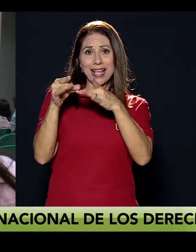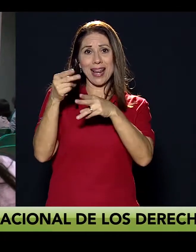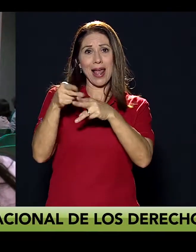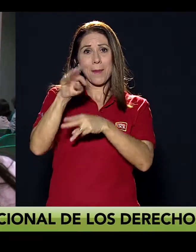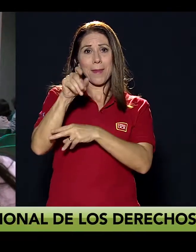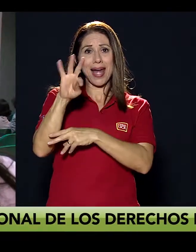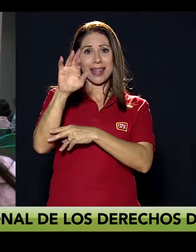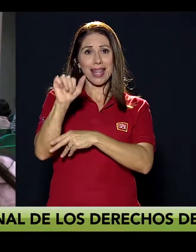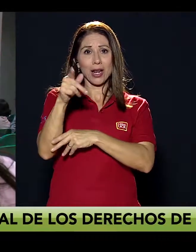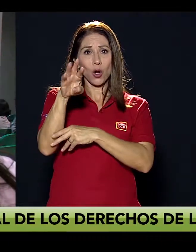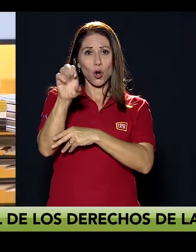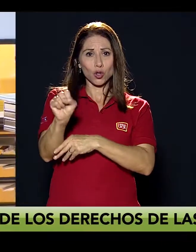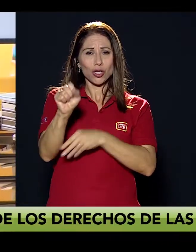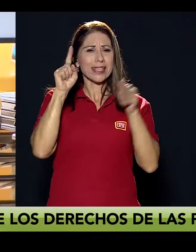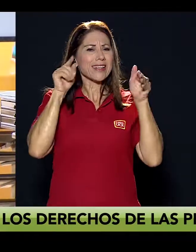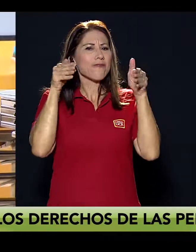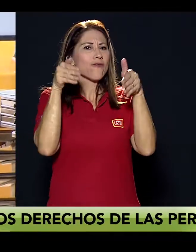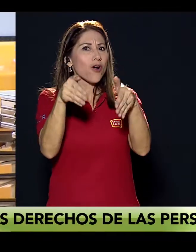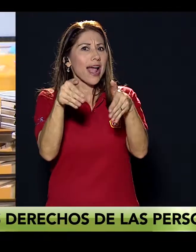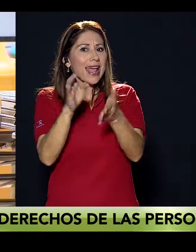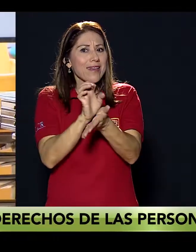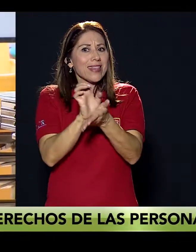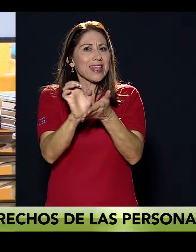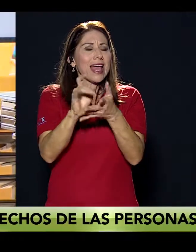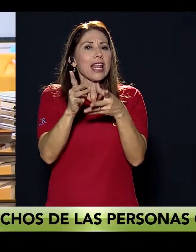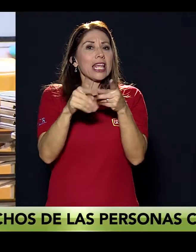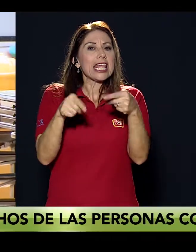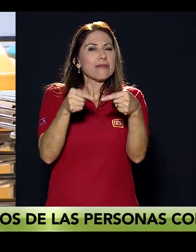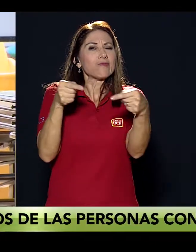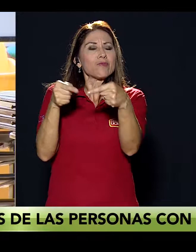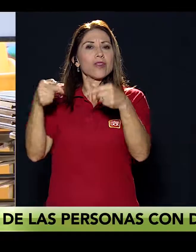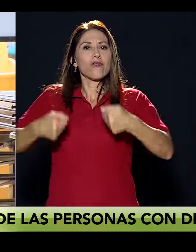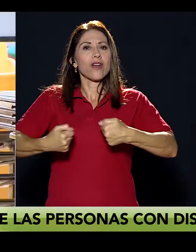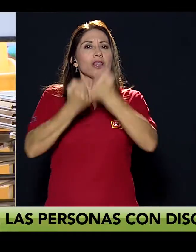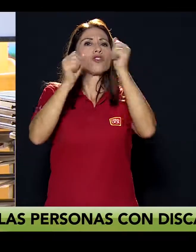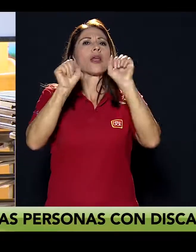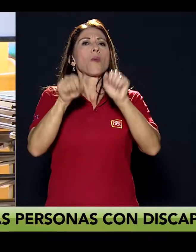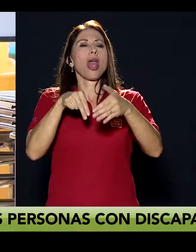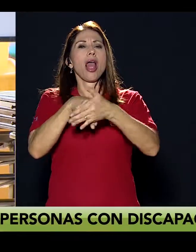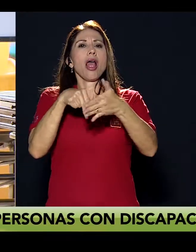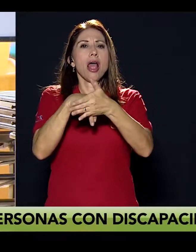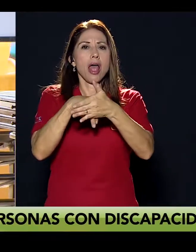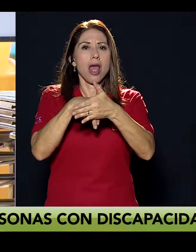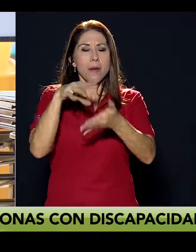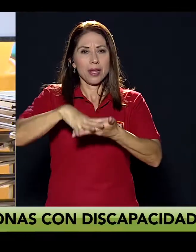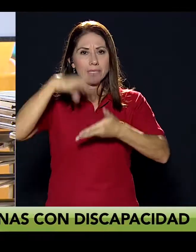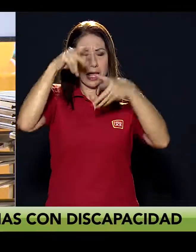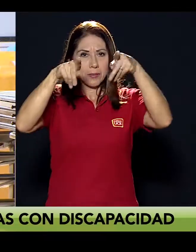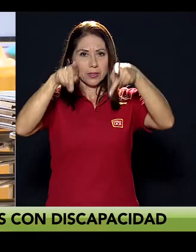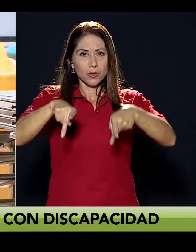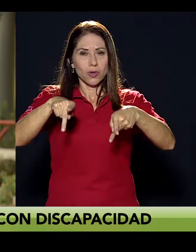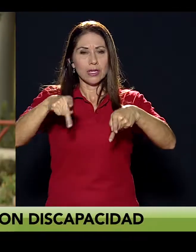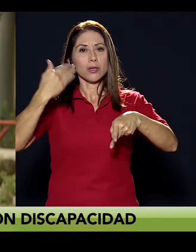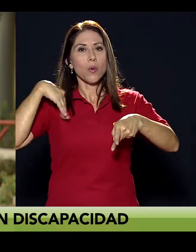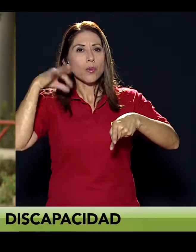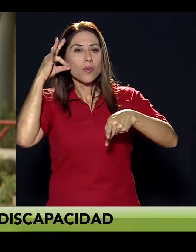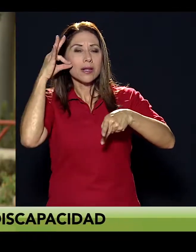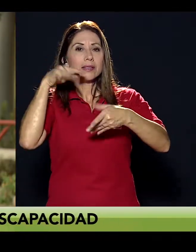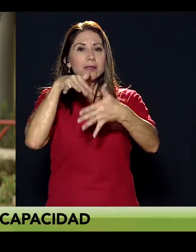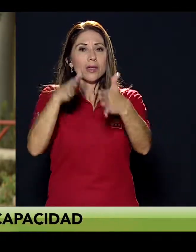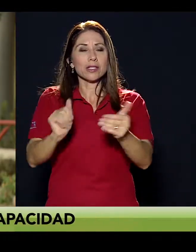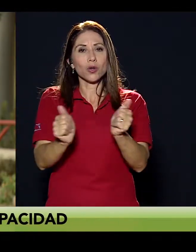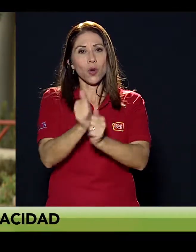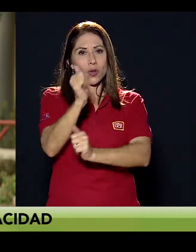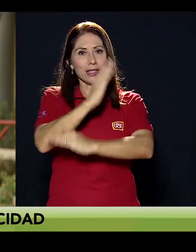de las y los alumnos con discapacidad, desde los primeros niveles hasta educación superior. En determinado momento,